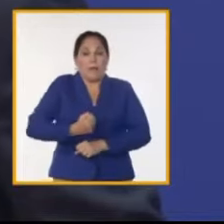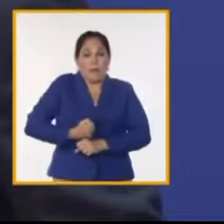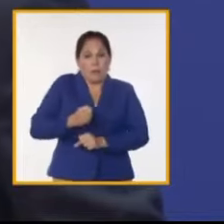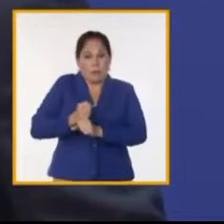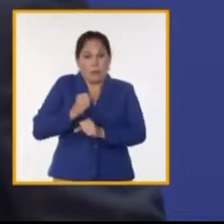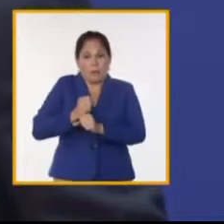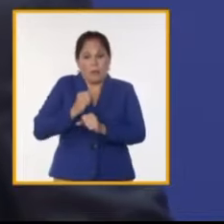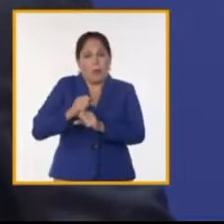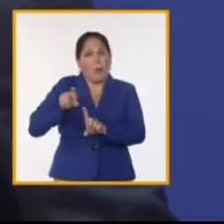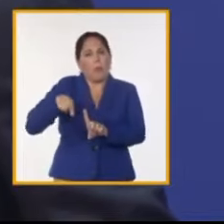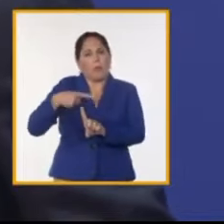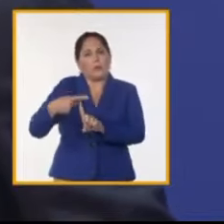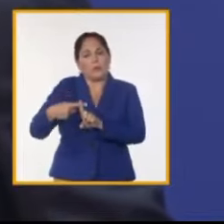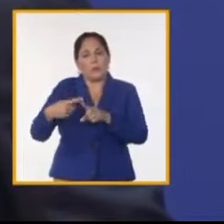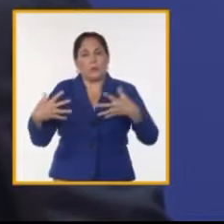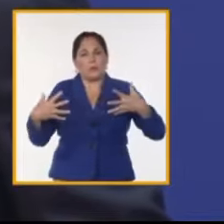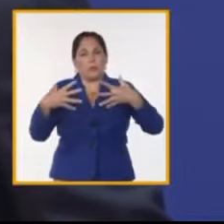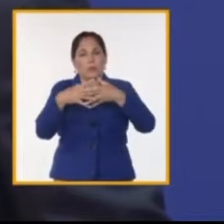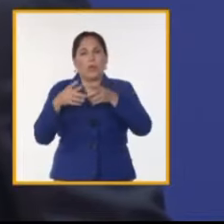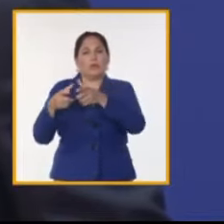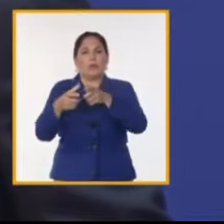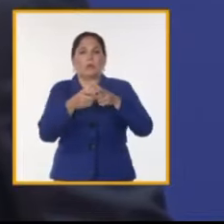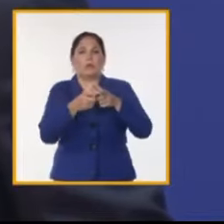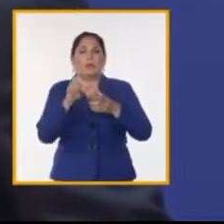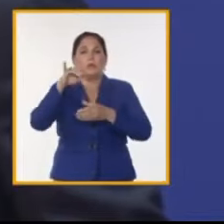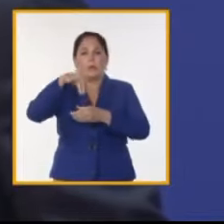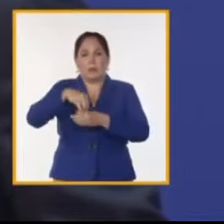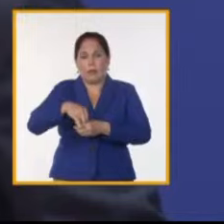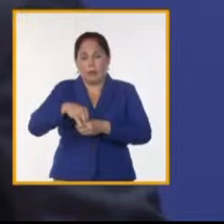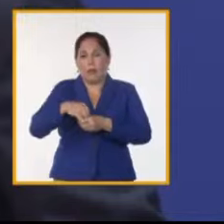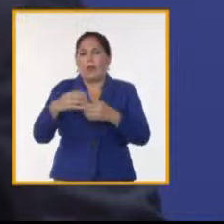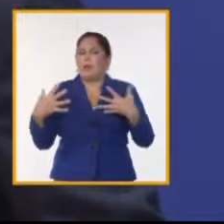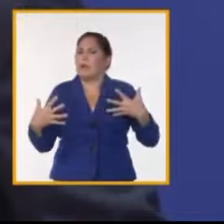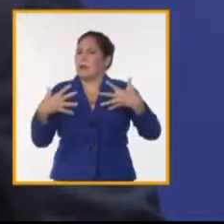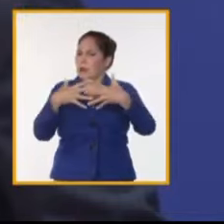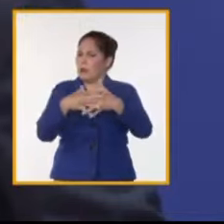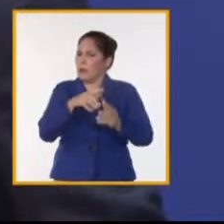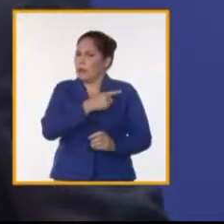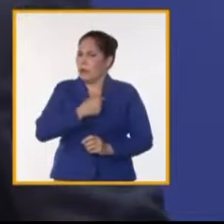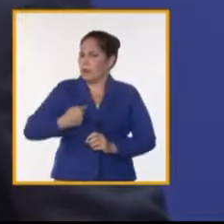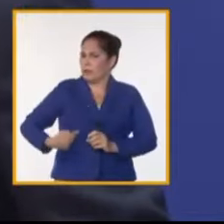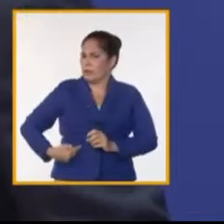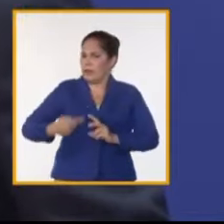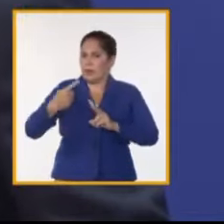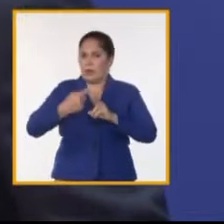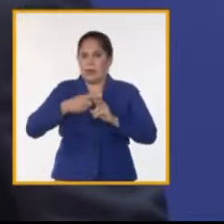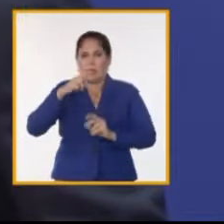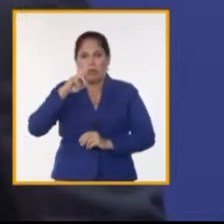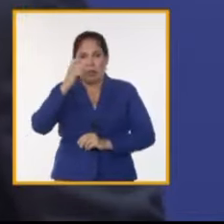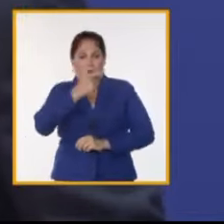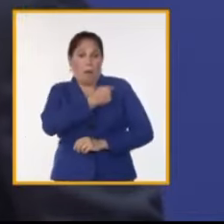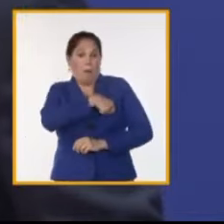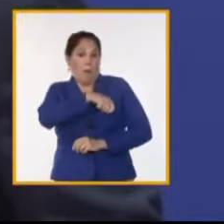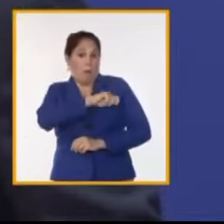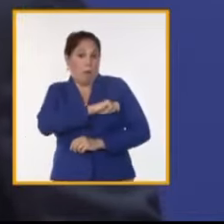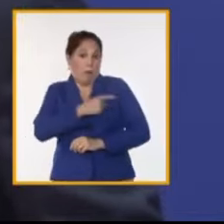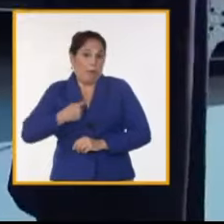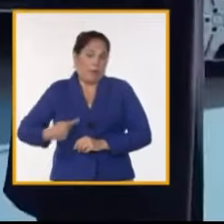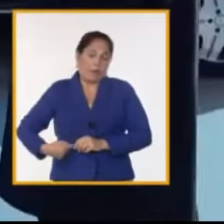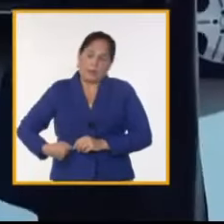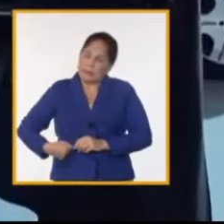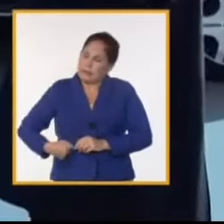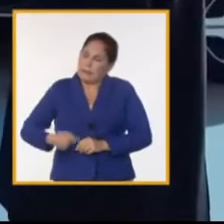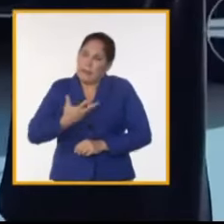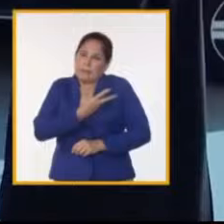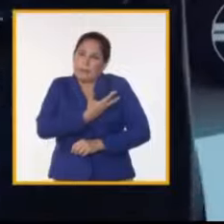para consolidar y desarrollar la asociación integral y las relaciones estratégicas entre China e Irán el pueblo chino ha perdido un buen